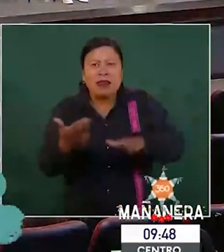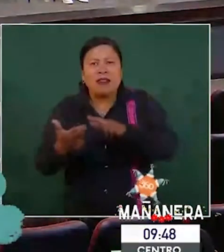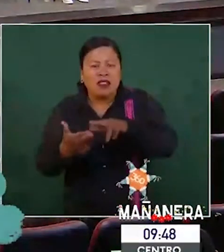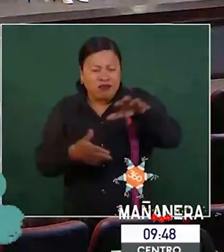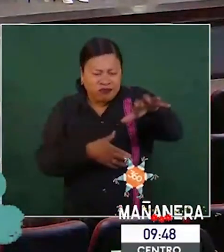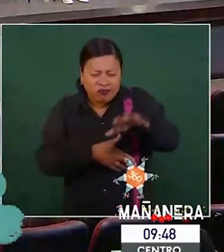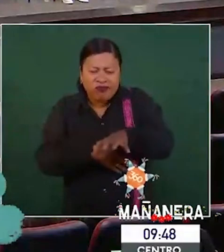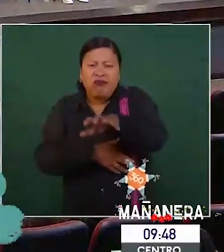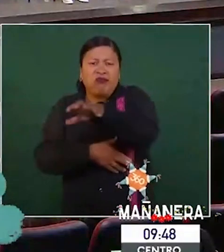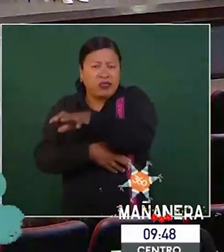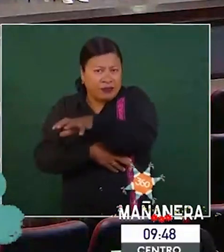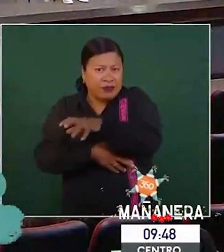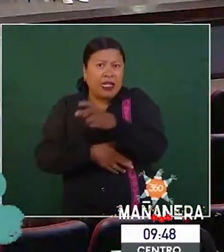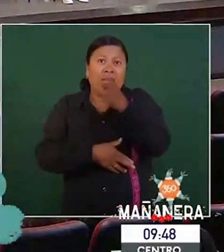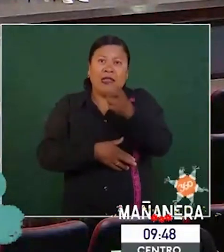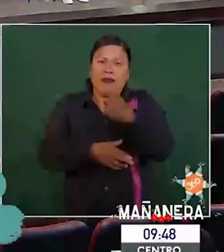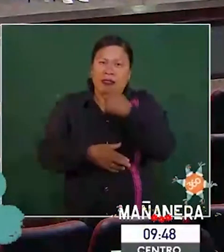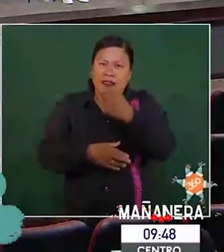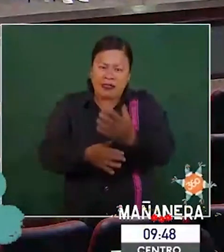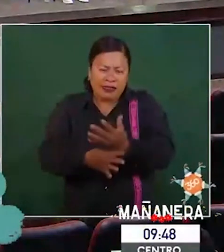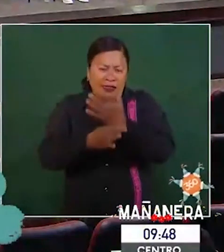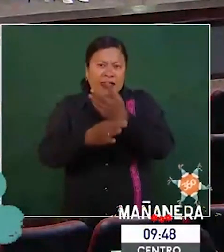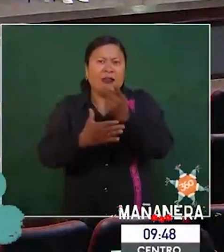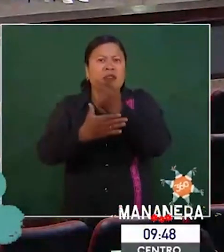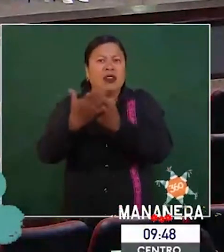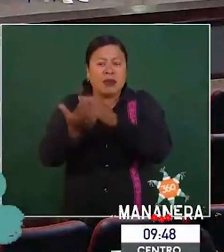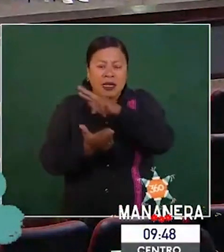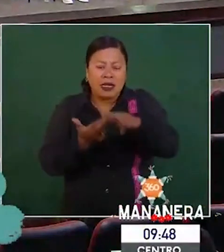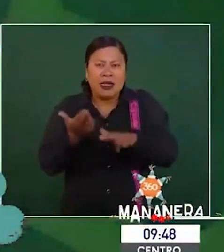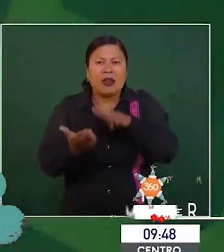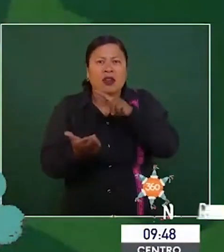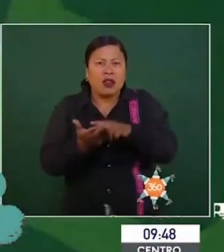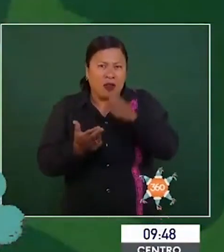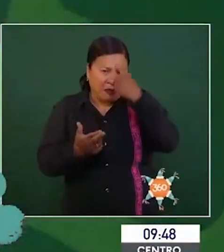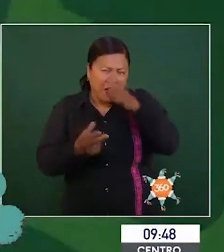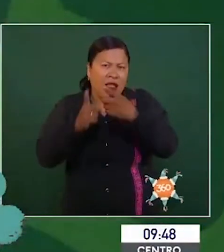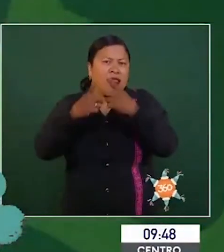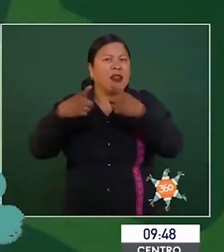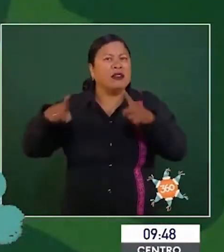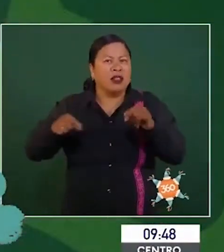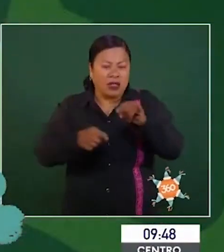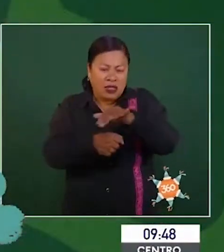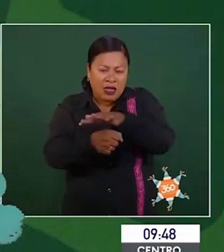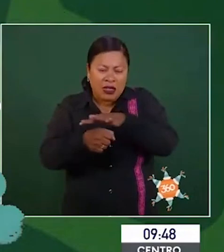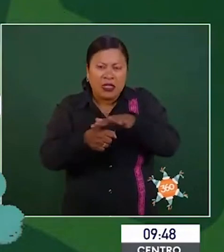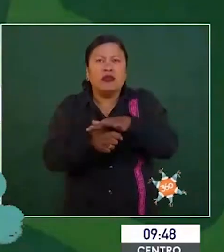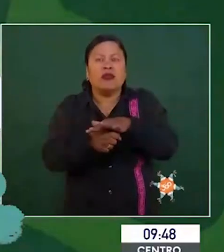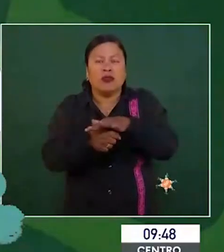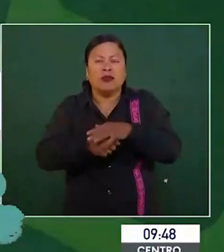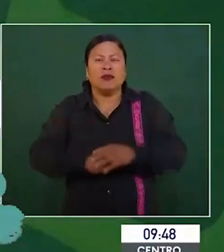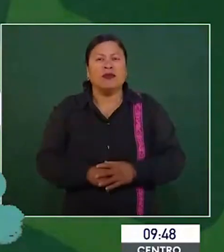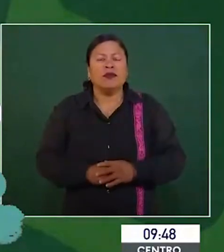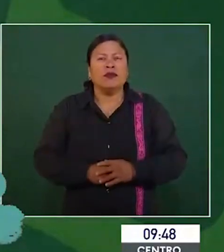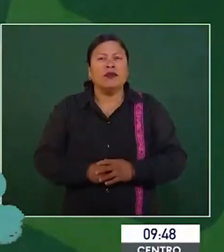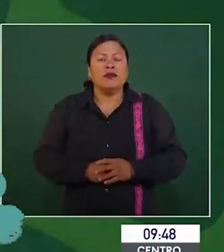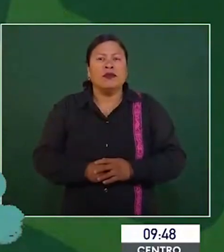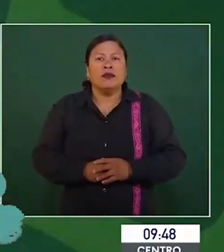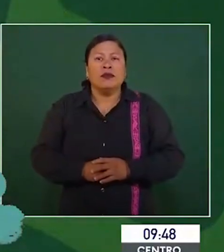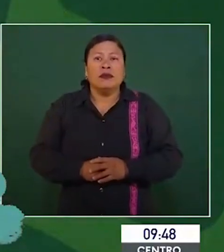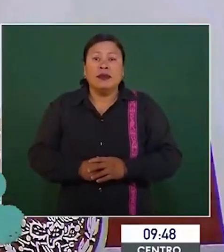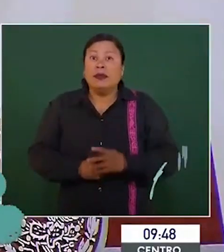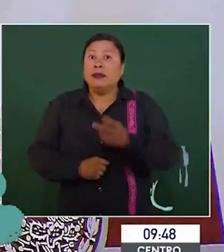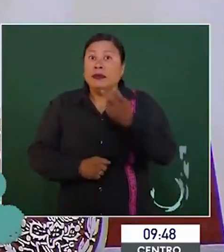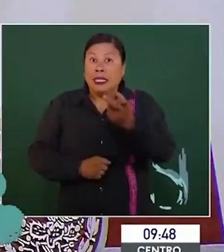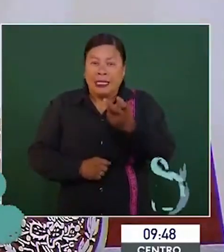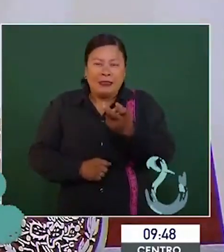integral, como lo establece el Programa Regional para el Desarrollo del Istmo de Tehuantepec. Este